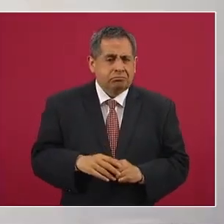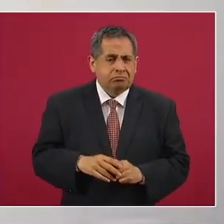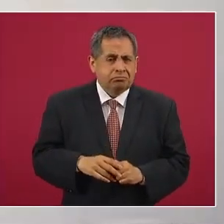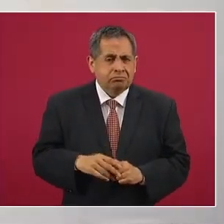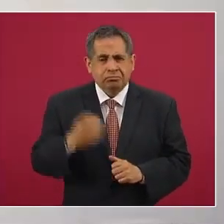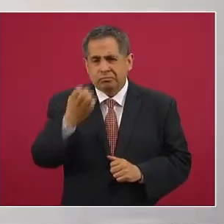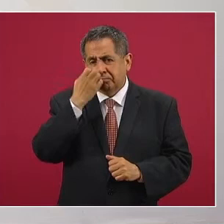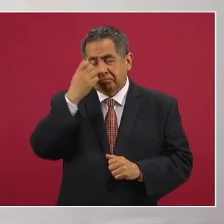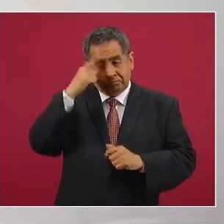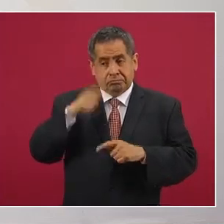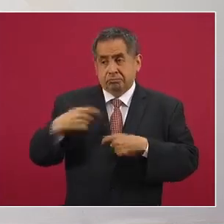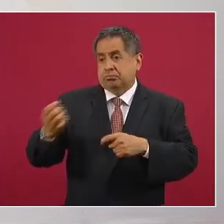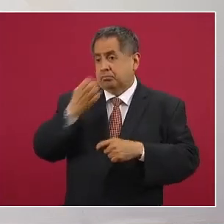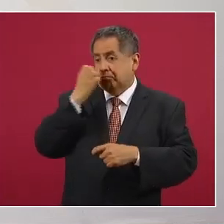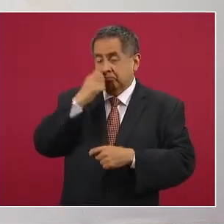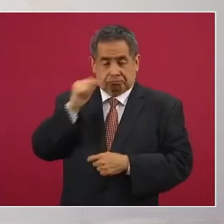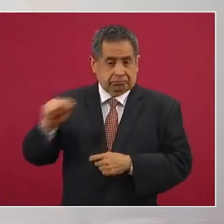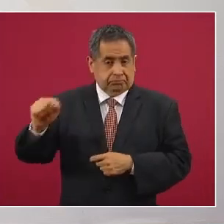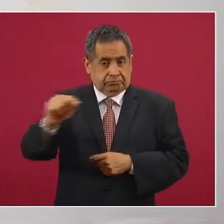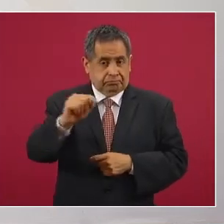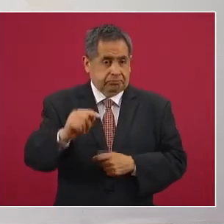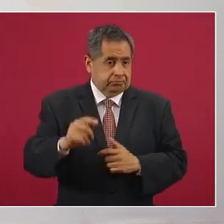para escuelas